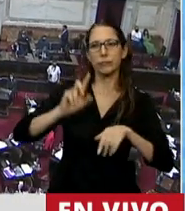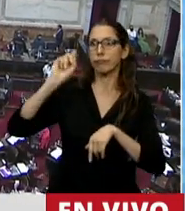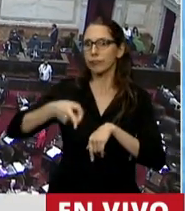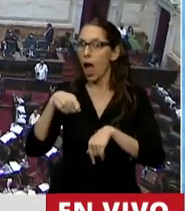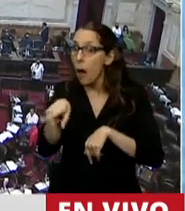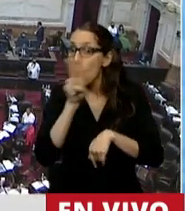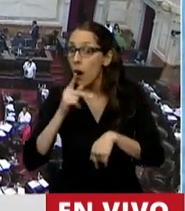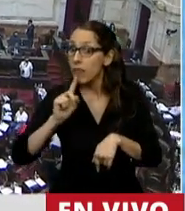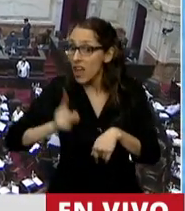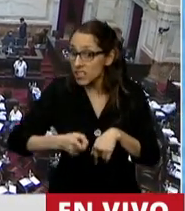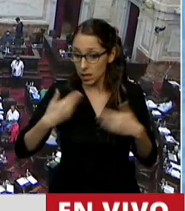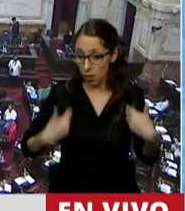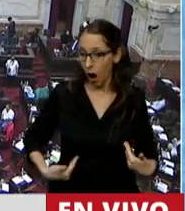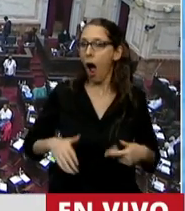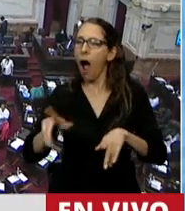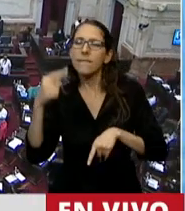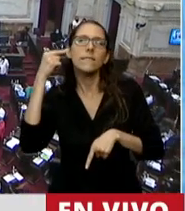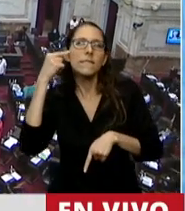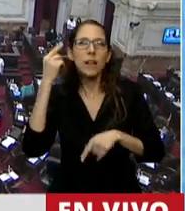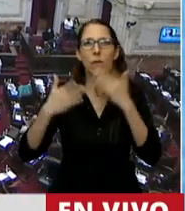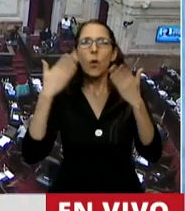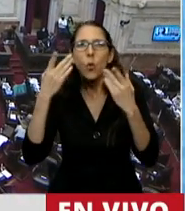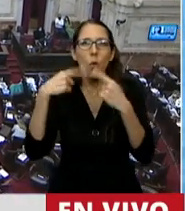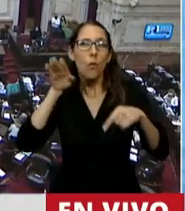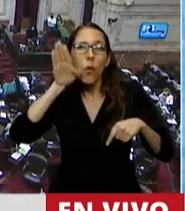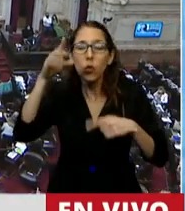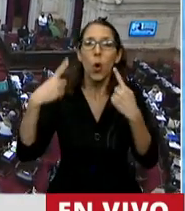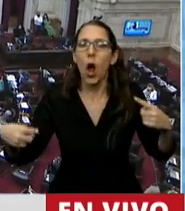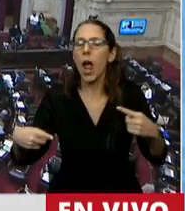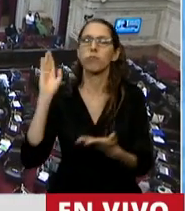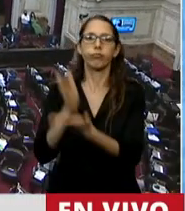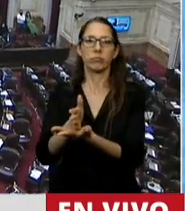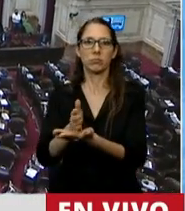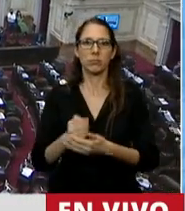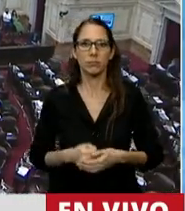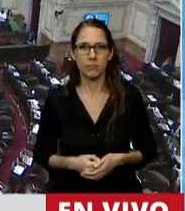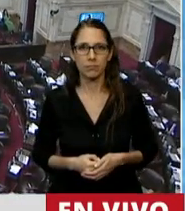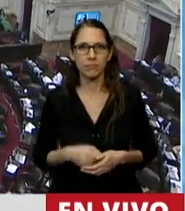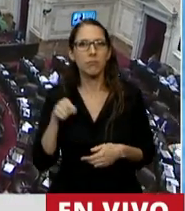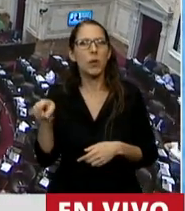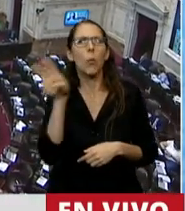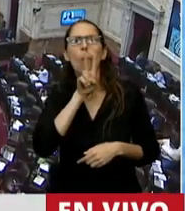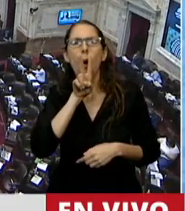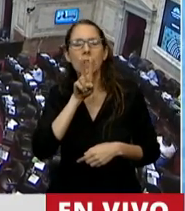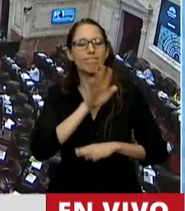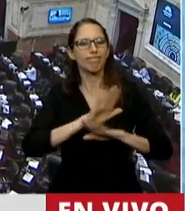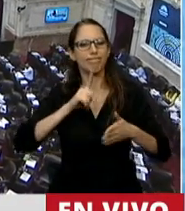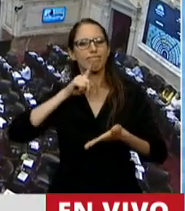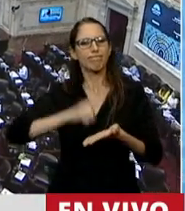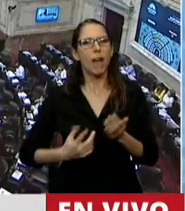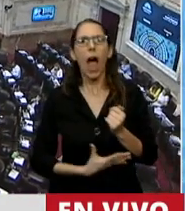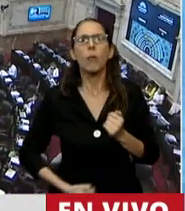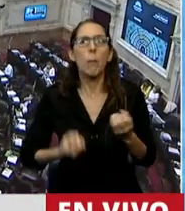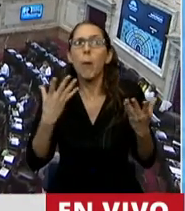su cuerpo, sus deseos y su futuro. Las condiciones que llevan a una mujer a abortar son